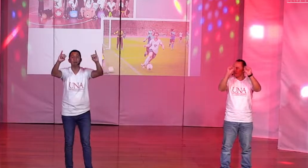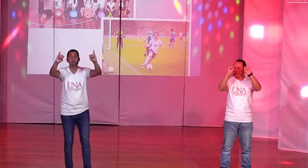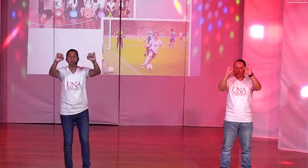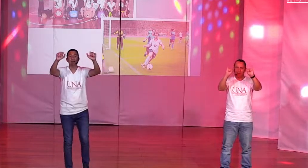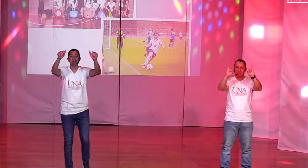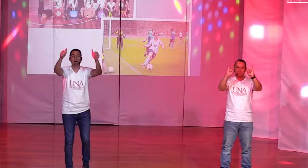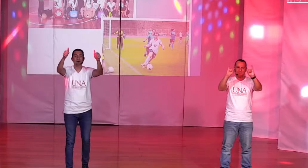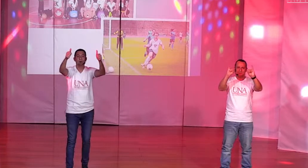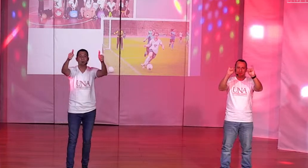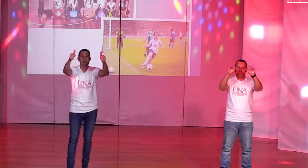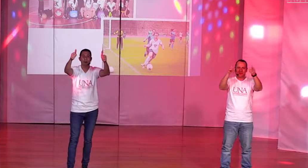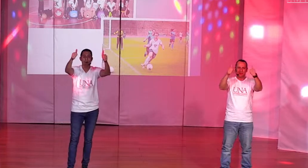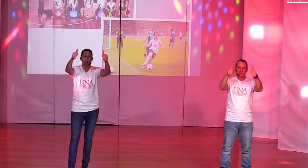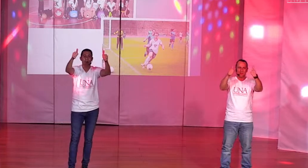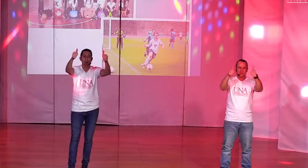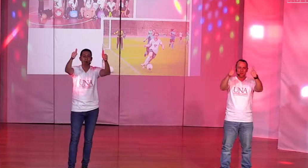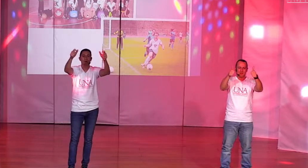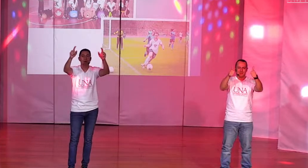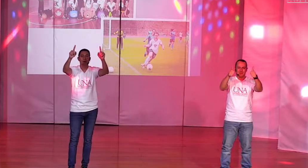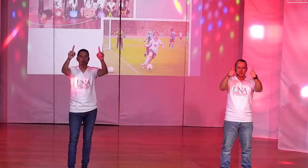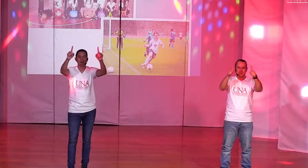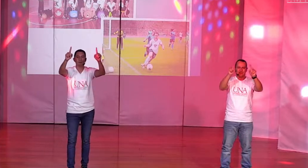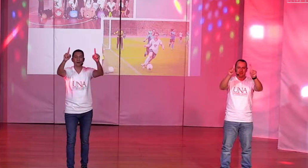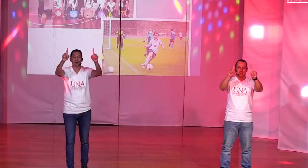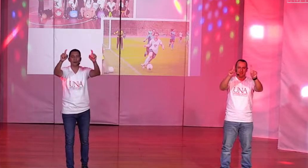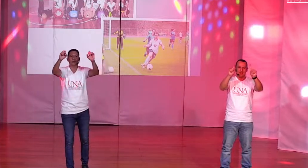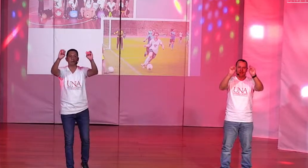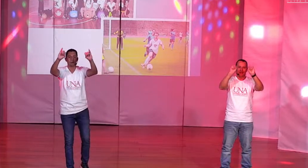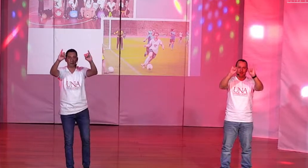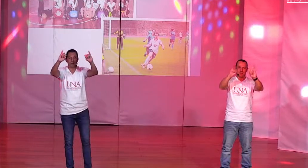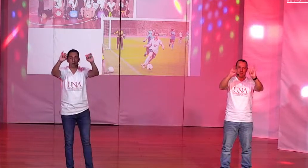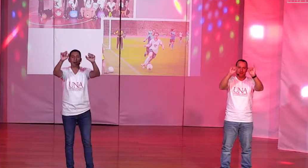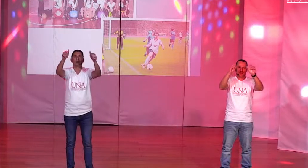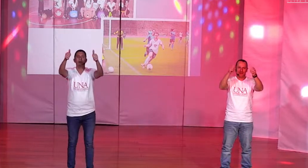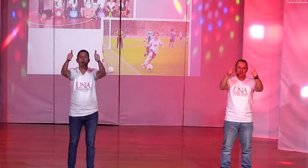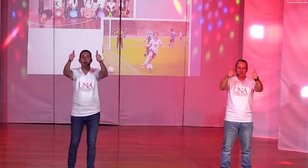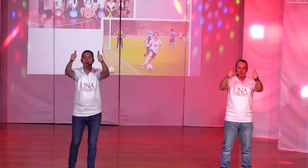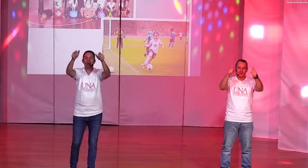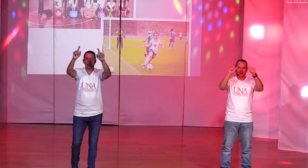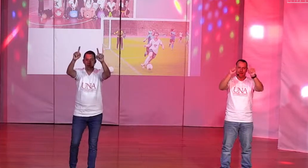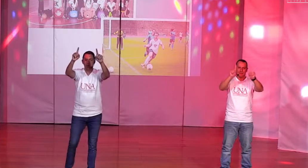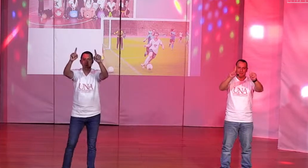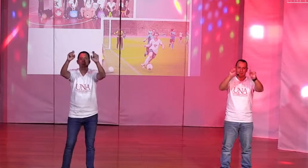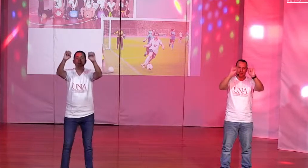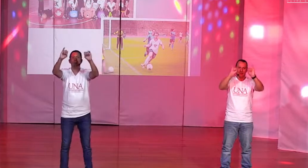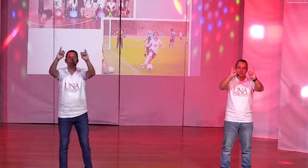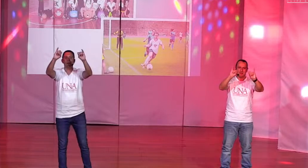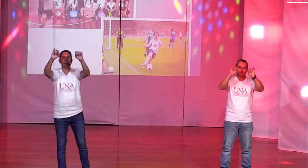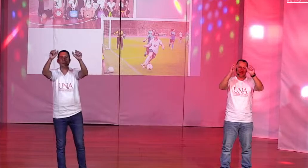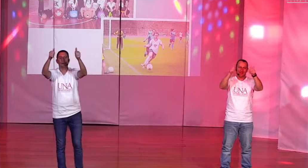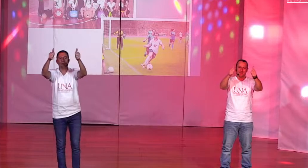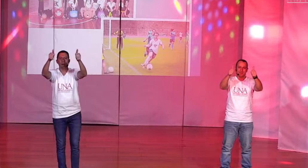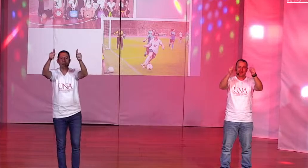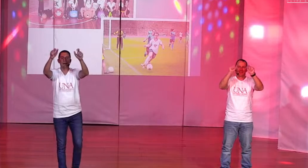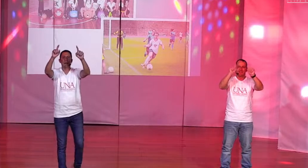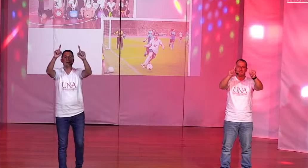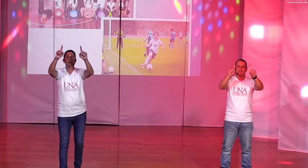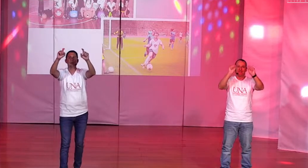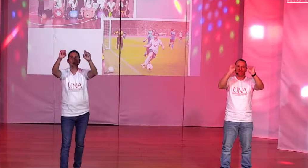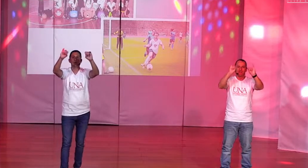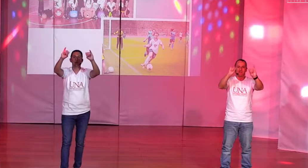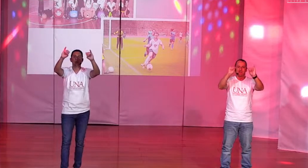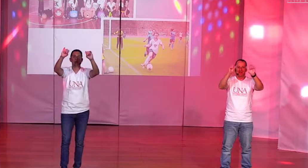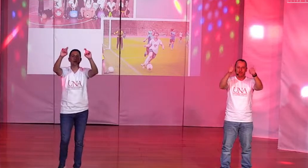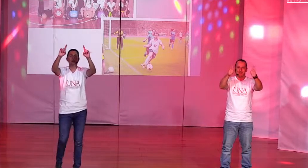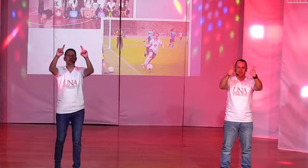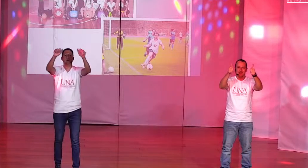chiquitito que es el meñique. Y ahora pulgar. Vamos de nuevo, índice, meñique, pulgar, índice, meñique, pulgar,